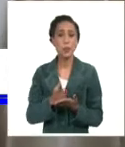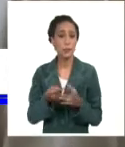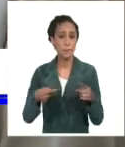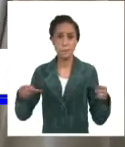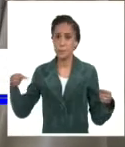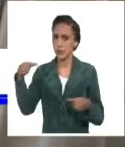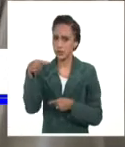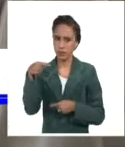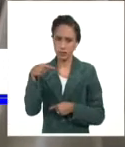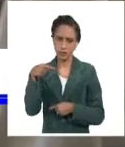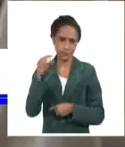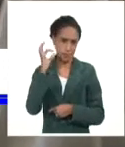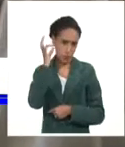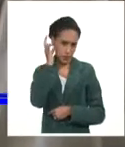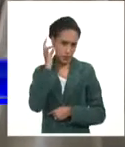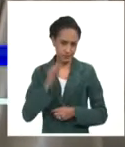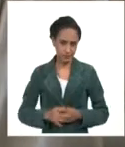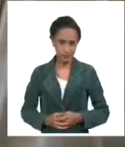mayoritariamente mujer.